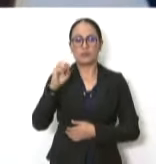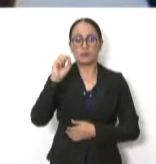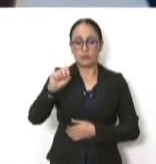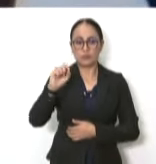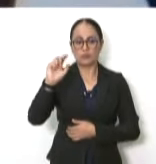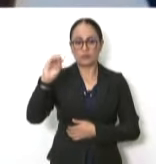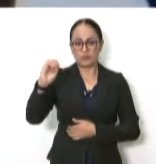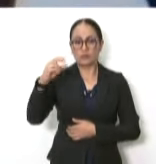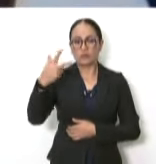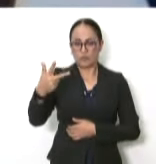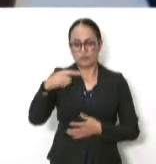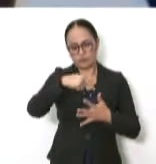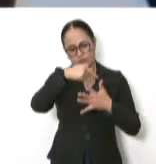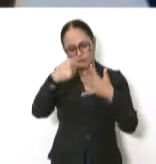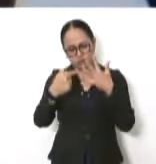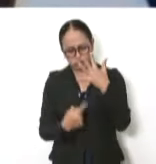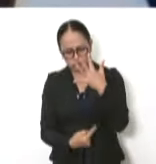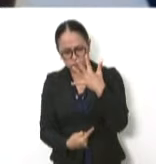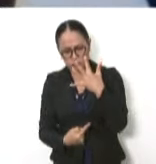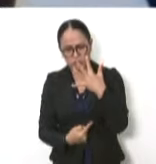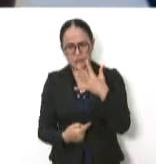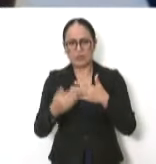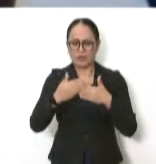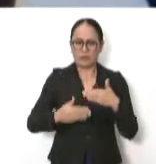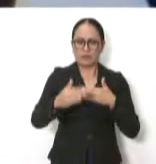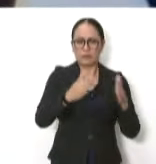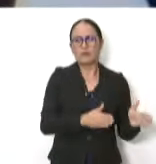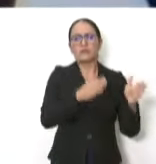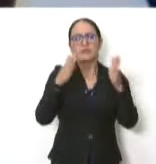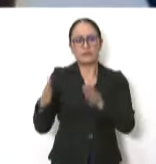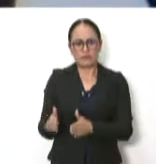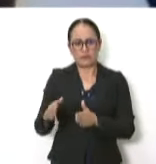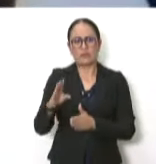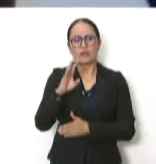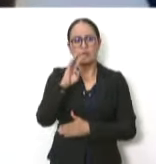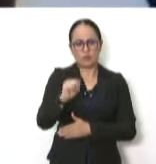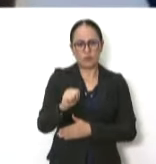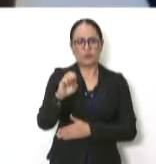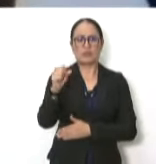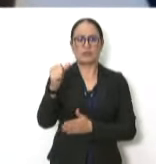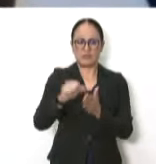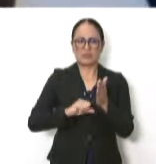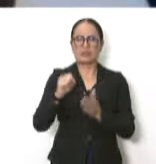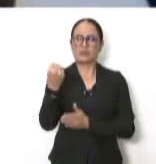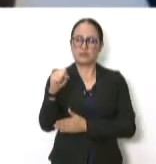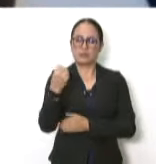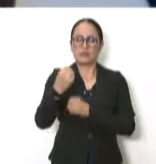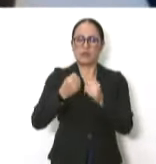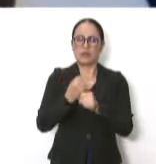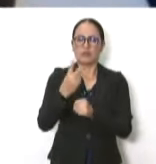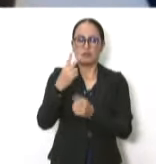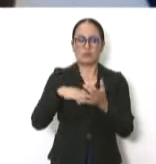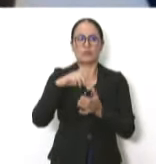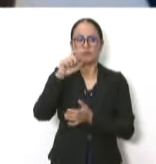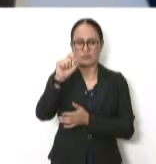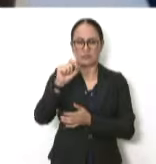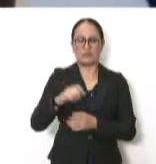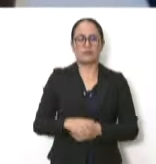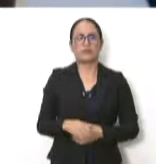ACT-PV-26-08-2020.08 en el sentido de ampliar sus efectos al 9 de septiembre del año en curso inclusive.